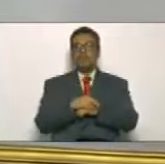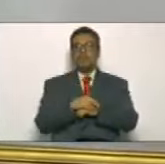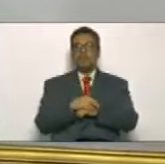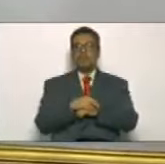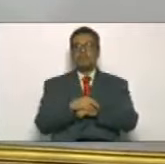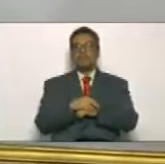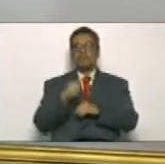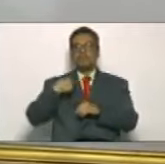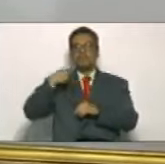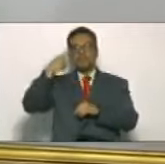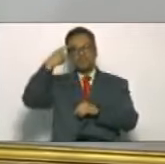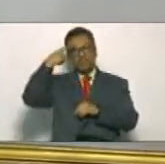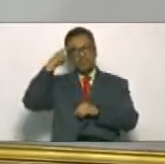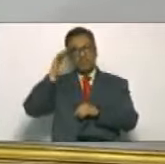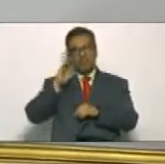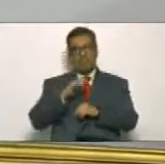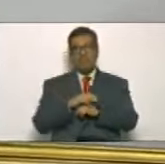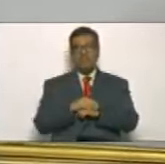creo que